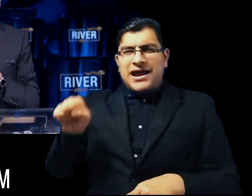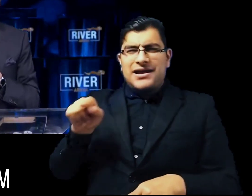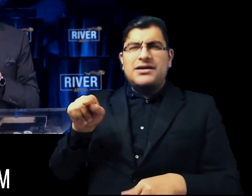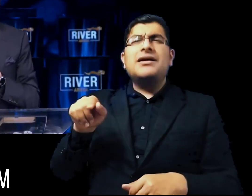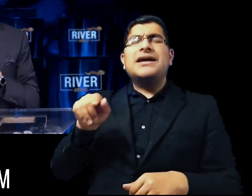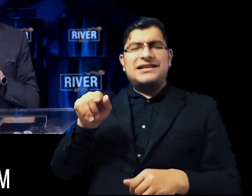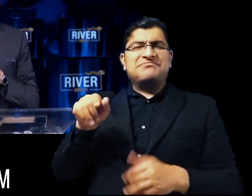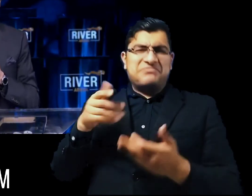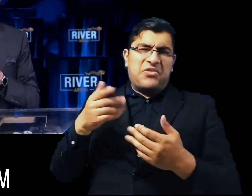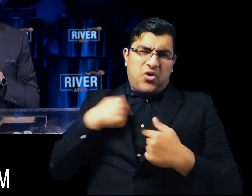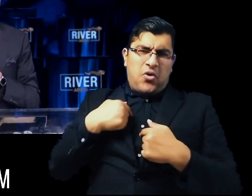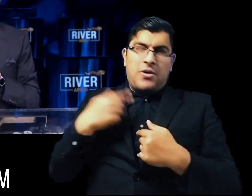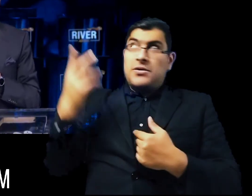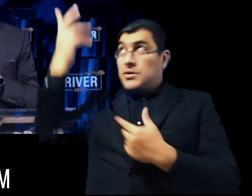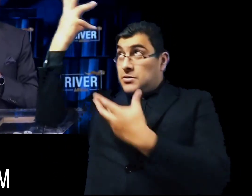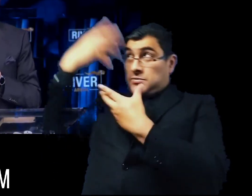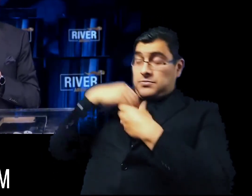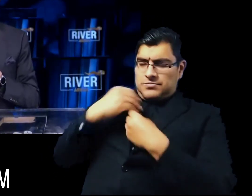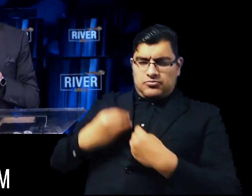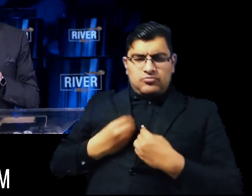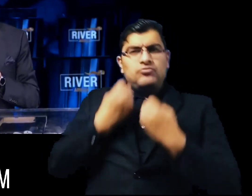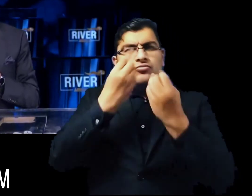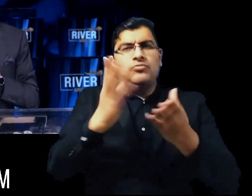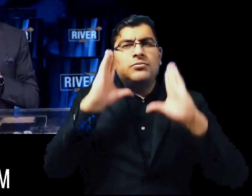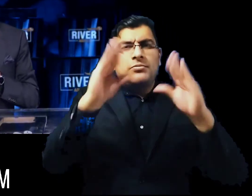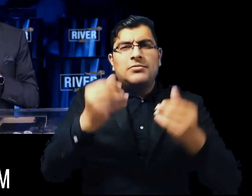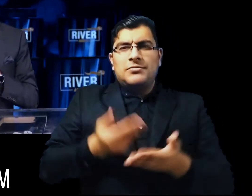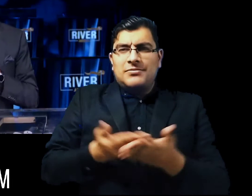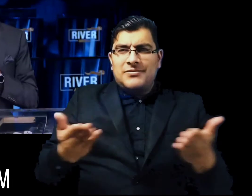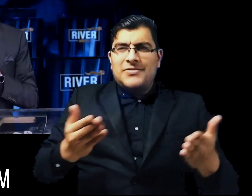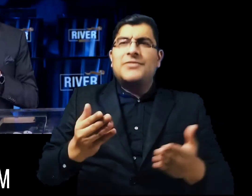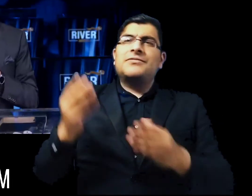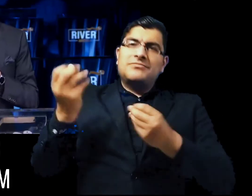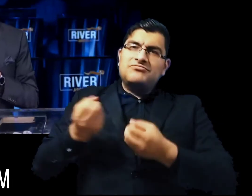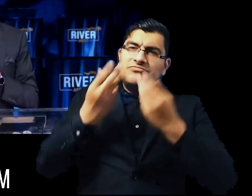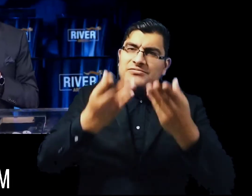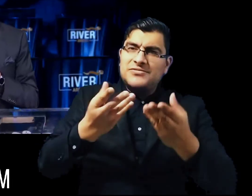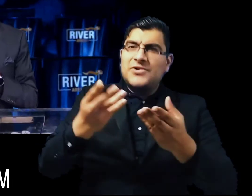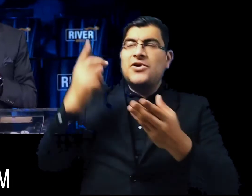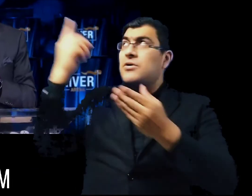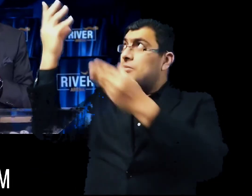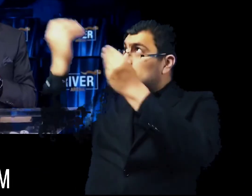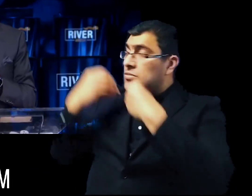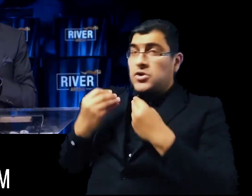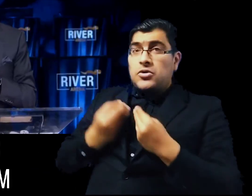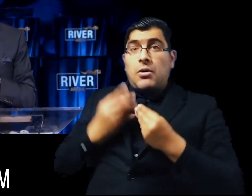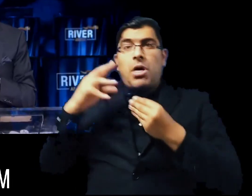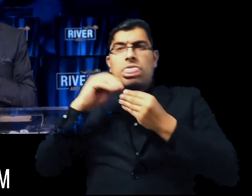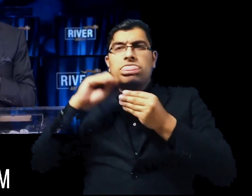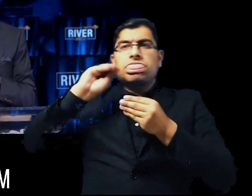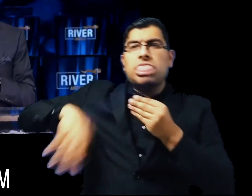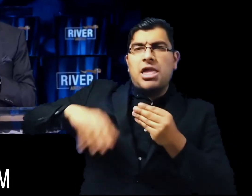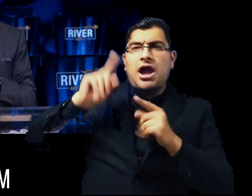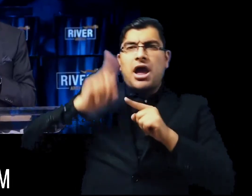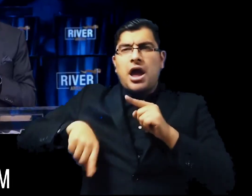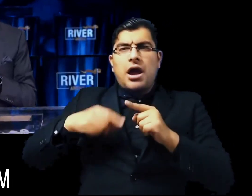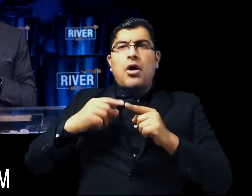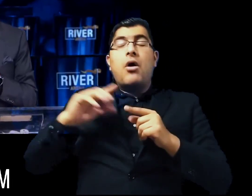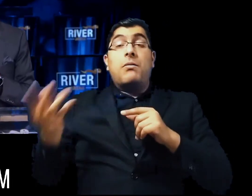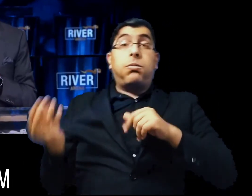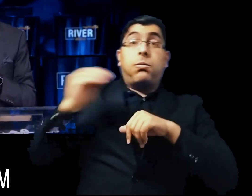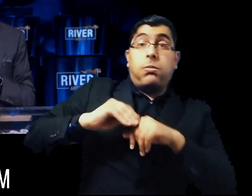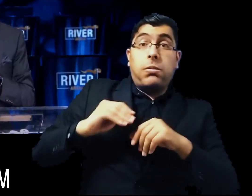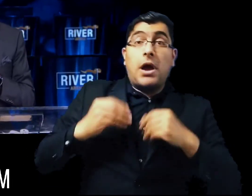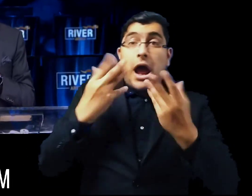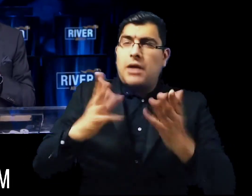lo que Dios pone en mi corazón. Recibe lo que Dios me dijo que te diga. No he agregado, no he quitado ni una sola palabra a lo que